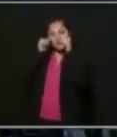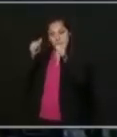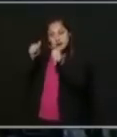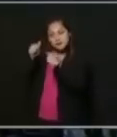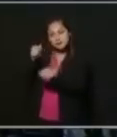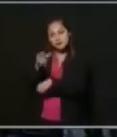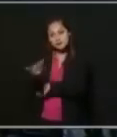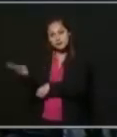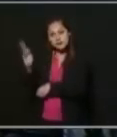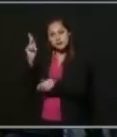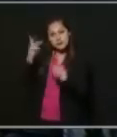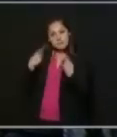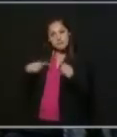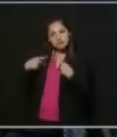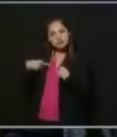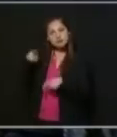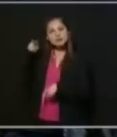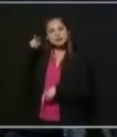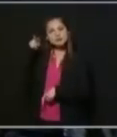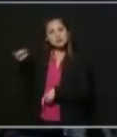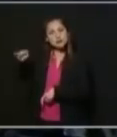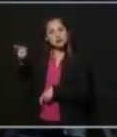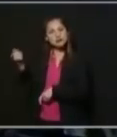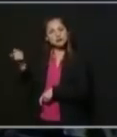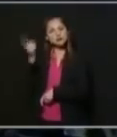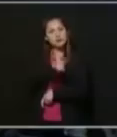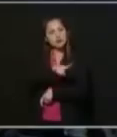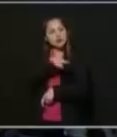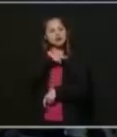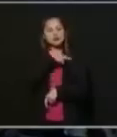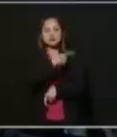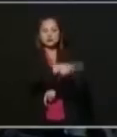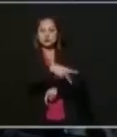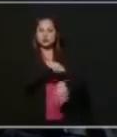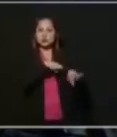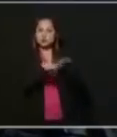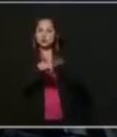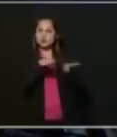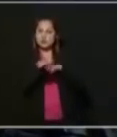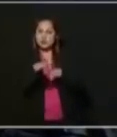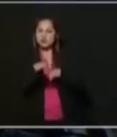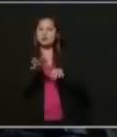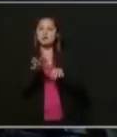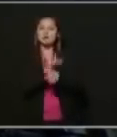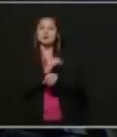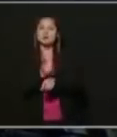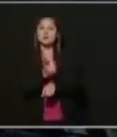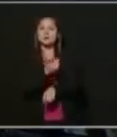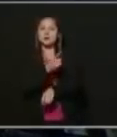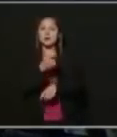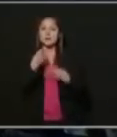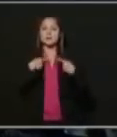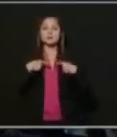los mandantes de nosotros, que somos servidores públicos.